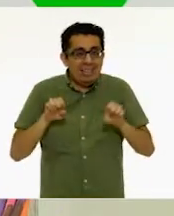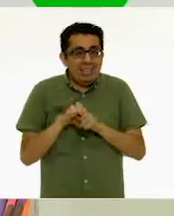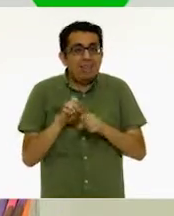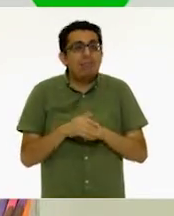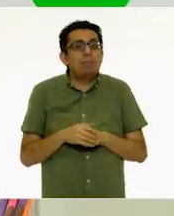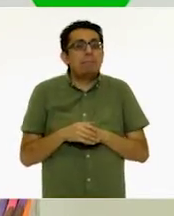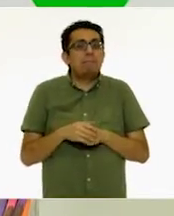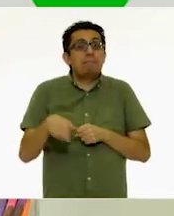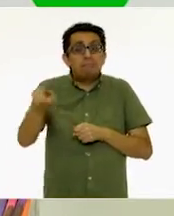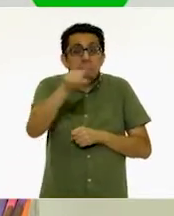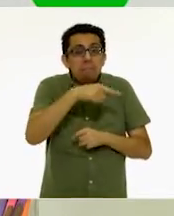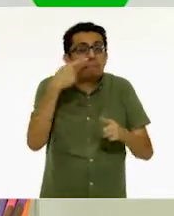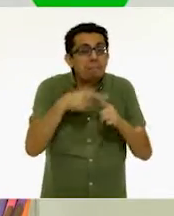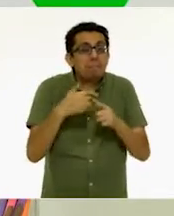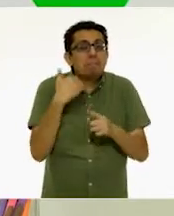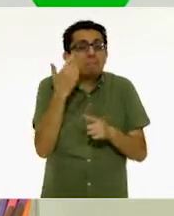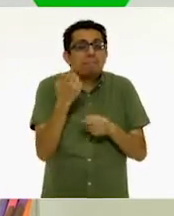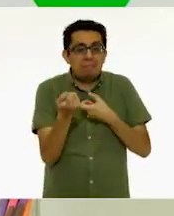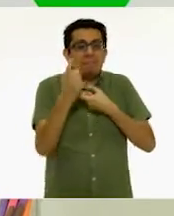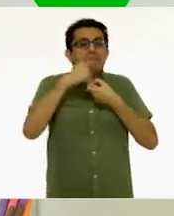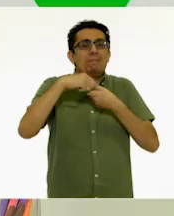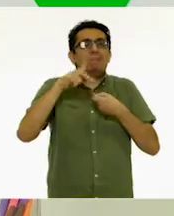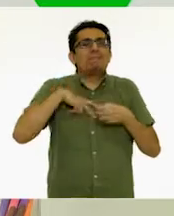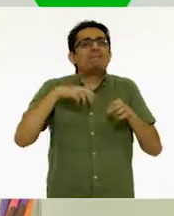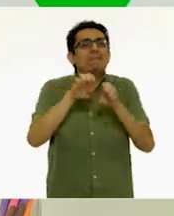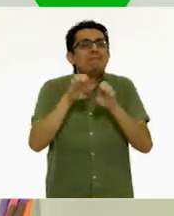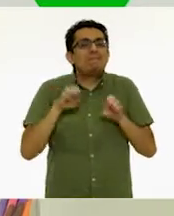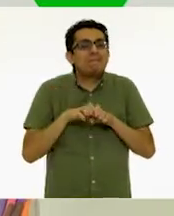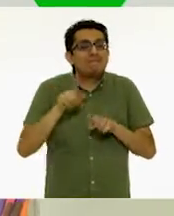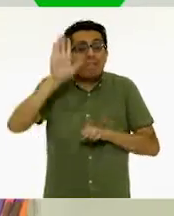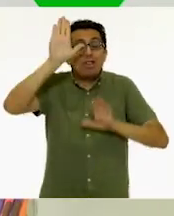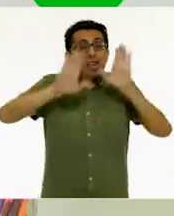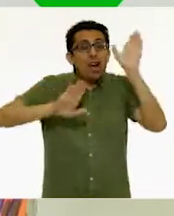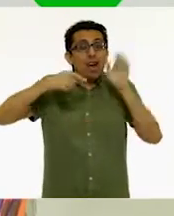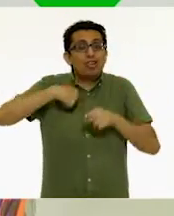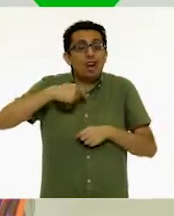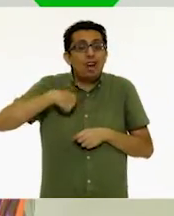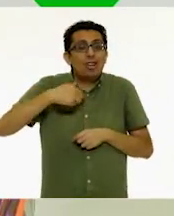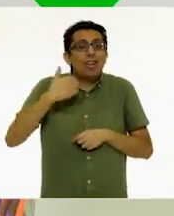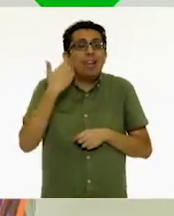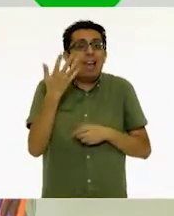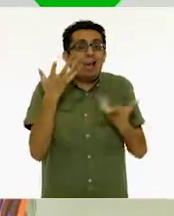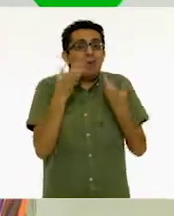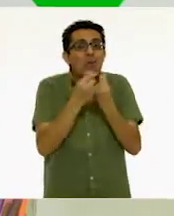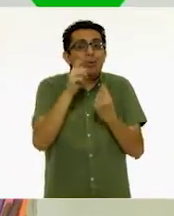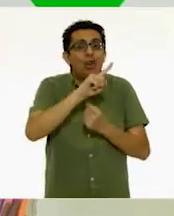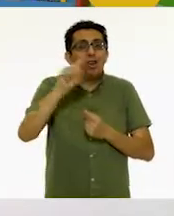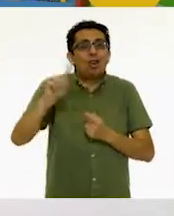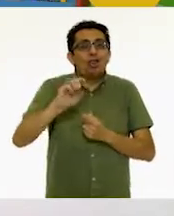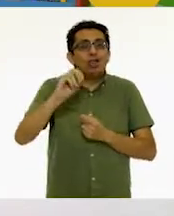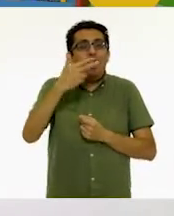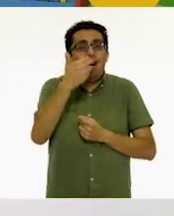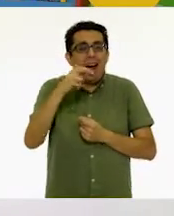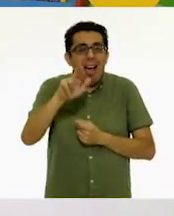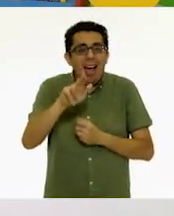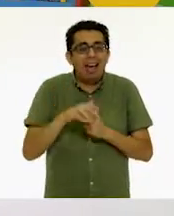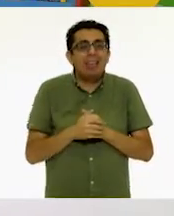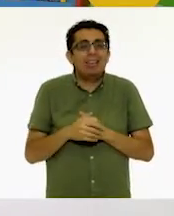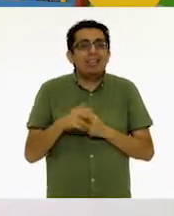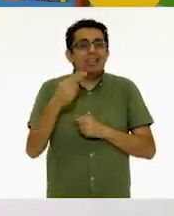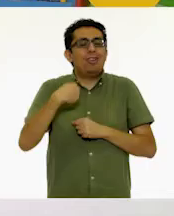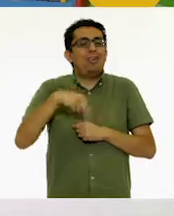Oigan, ¿y quién quiere formar parte de mi equipo? ¡Yo! ¡Con Sohar! Nosotros